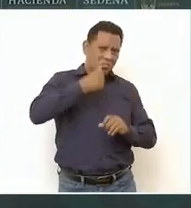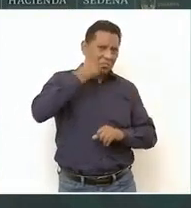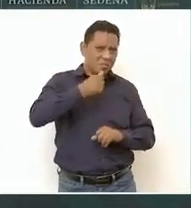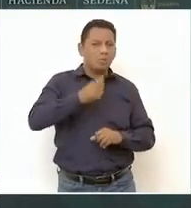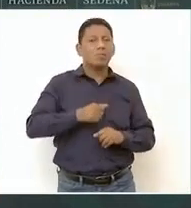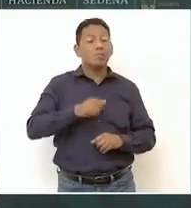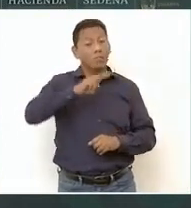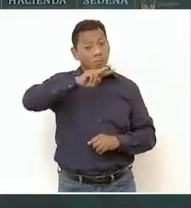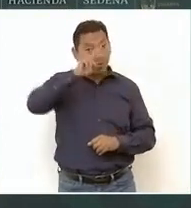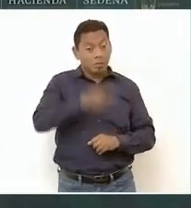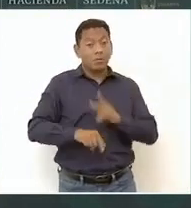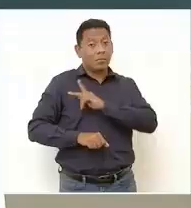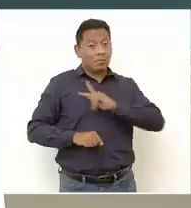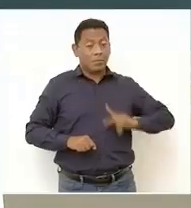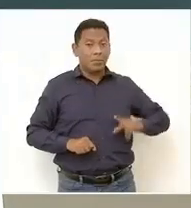padeció mucho,